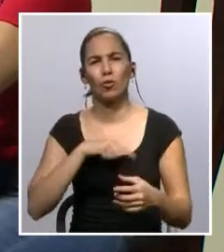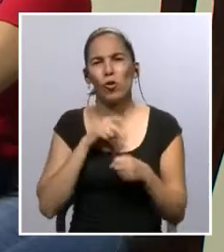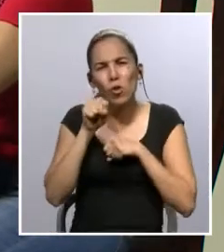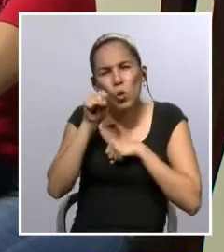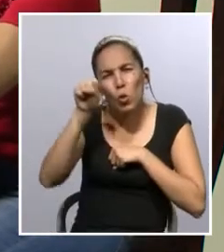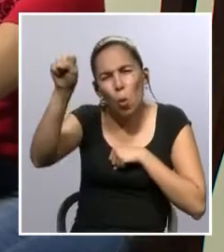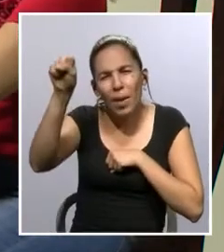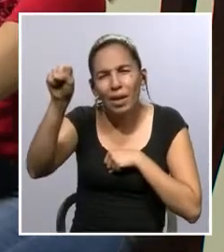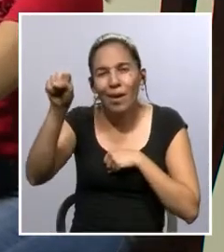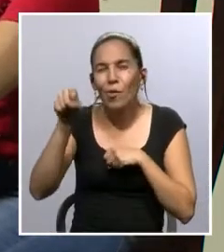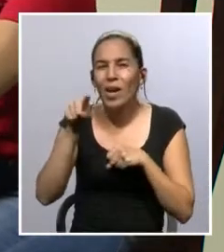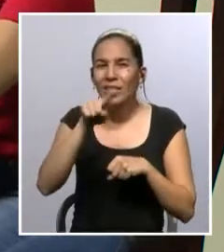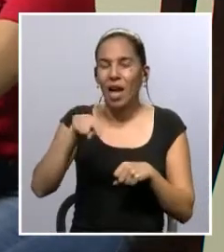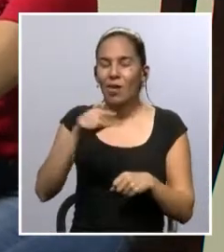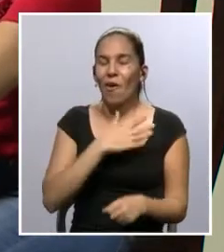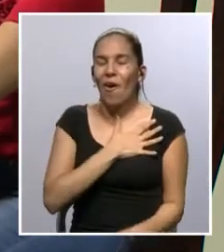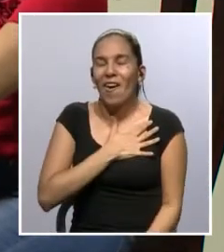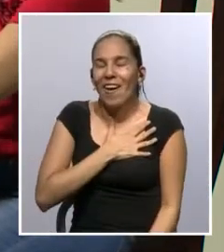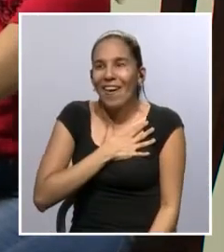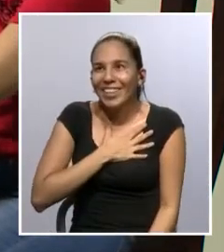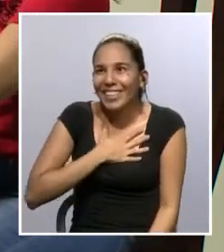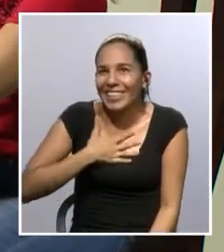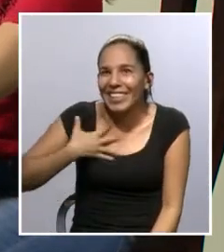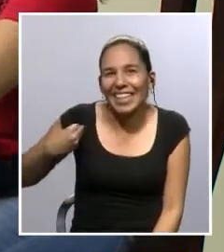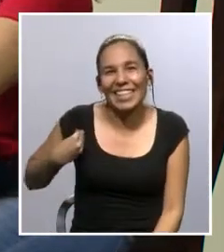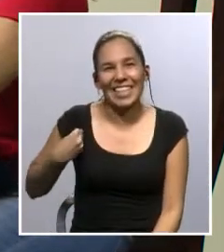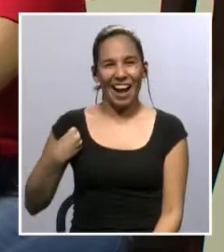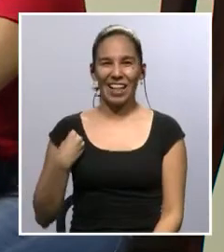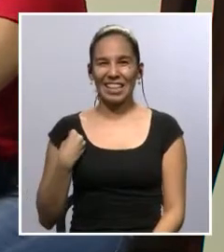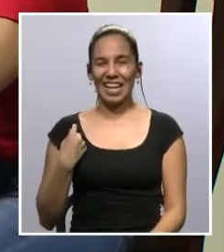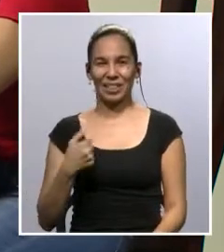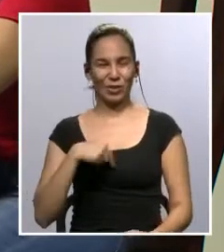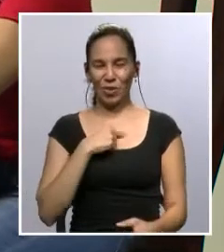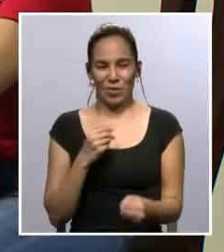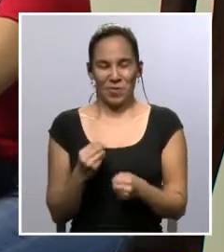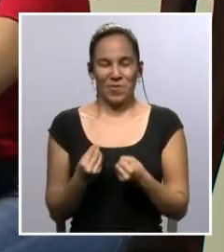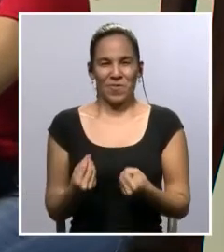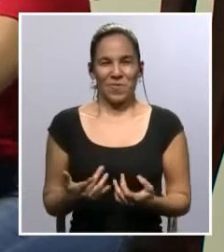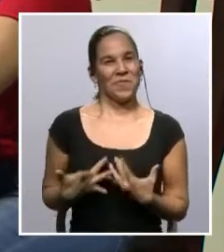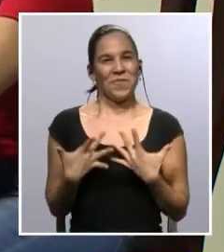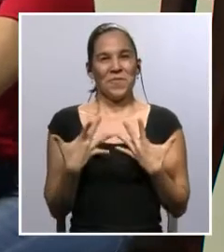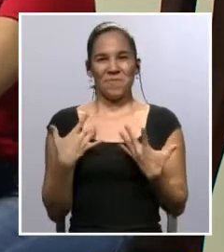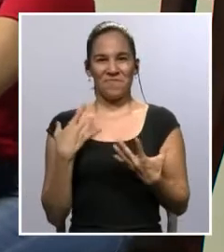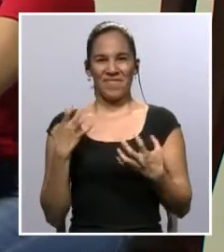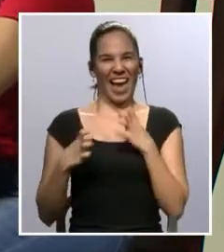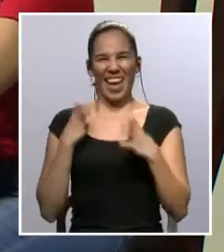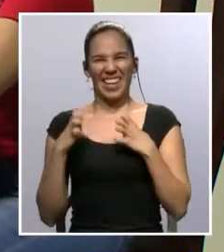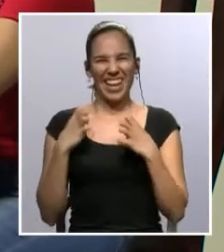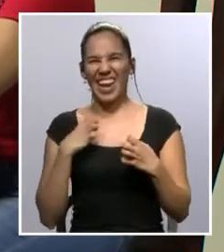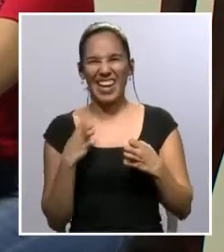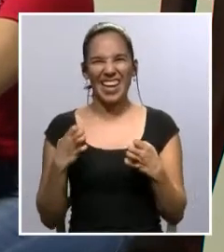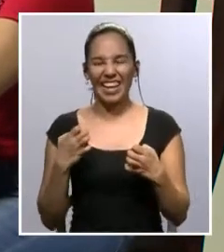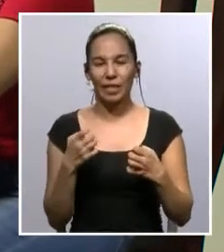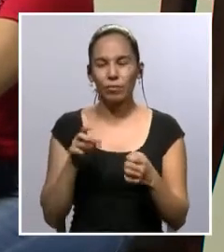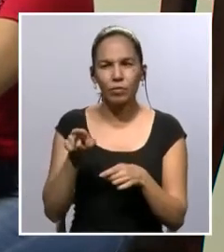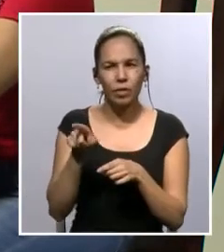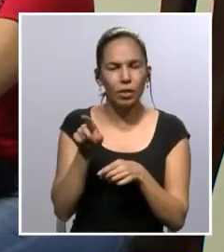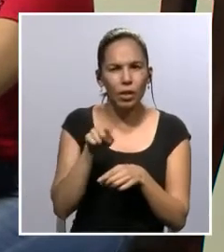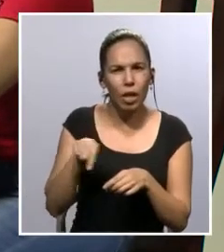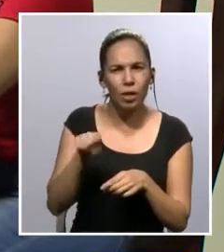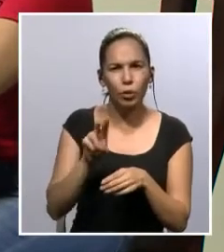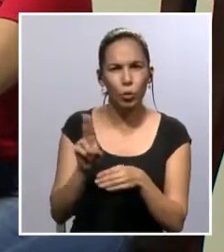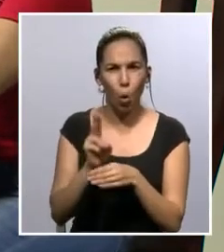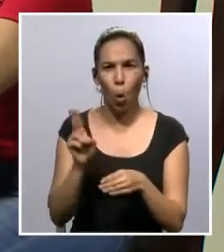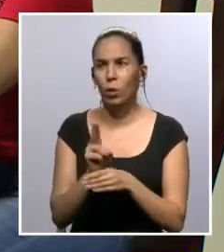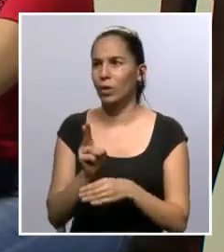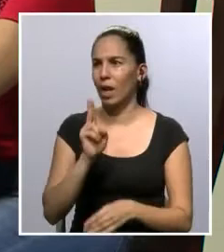estas películas y que nos encantan y que, bueno, nos llenan como de esa energía, utilizan